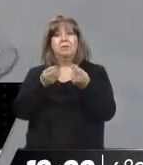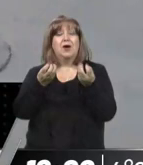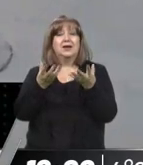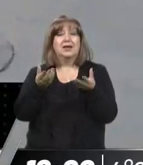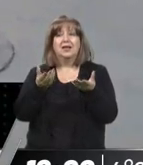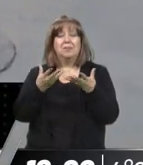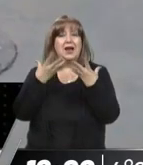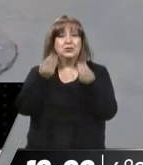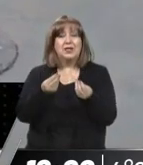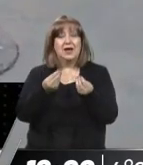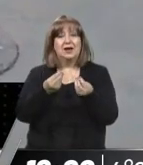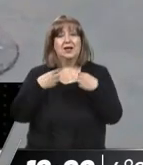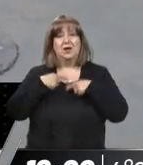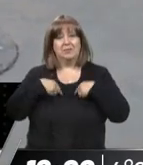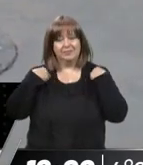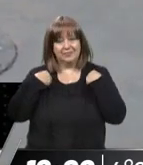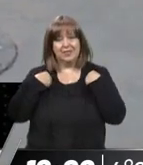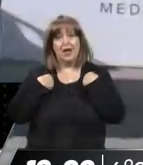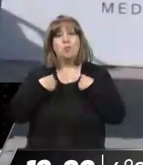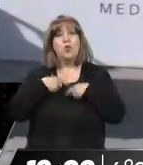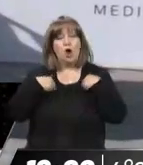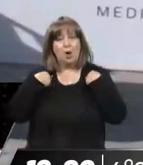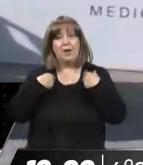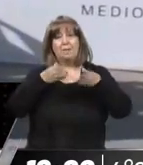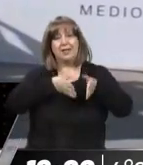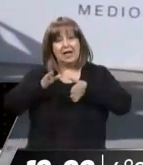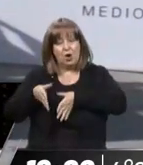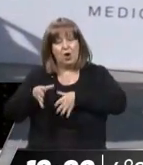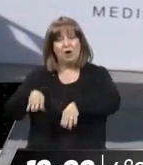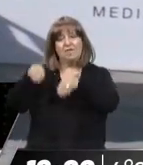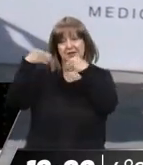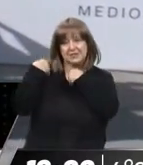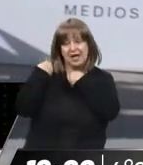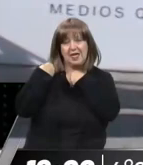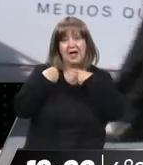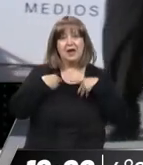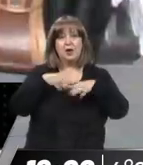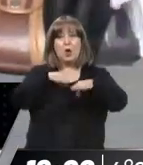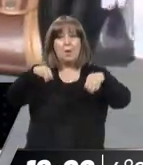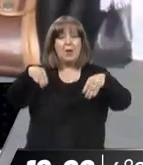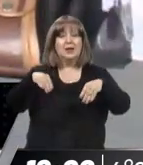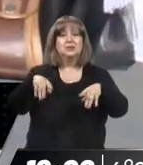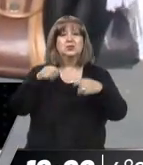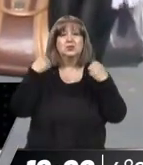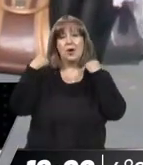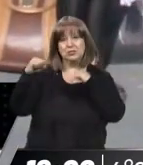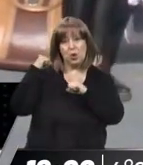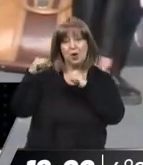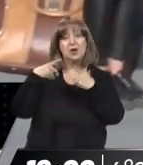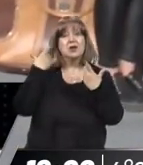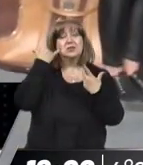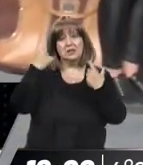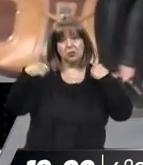calentitos, ¿no? Suéteres, pulóveres, pantalones, frazadas, ropa de cama, toallones,